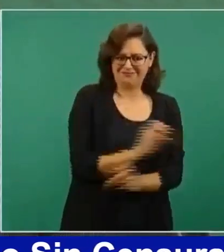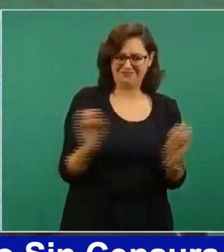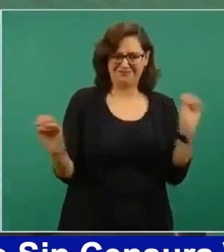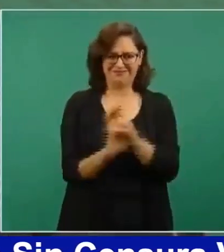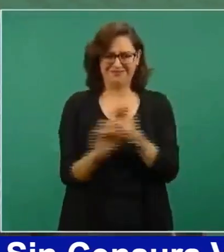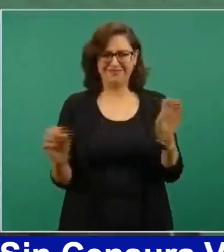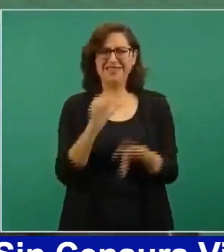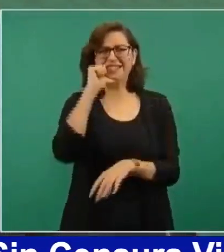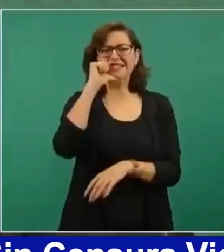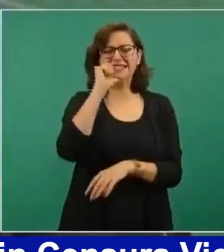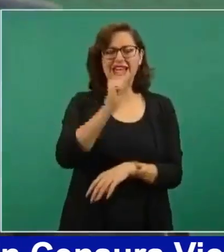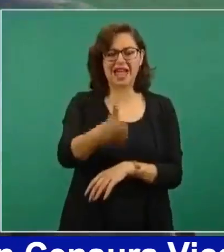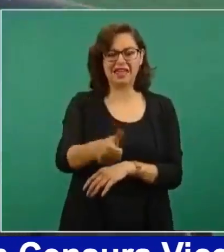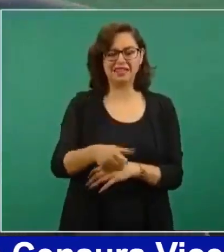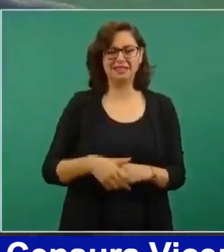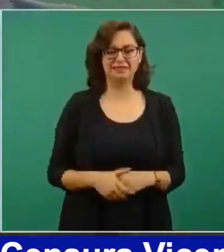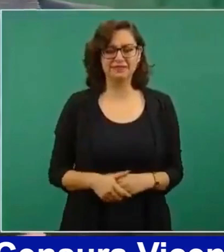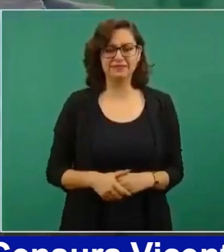Cuando